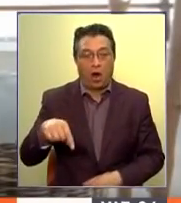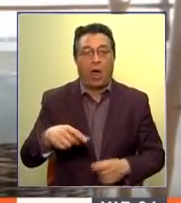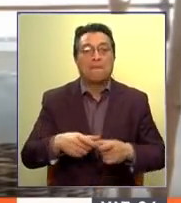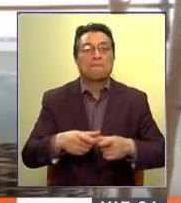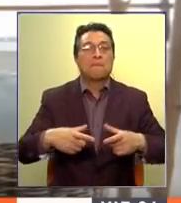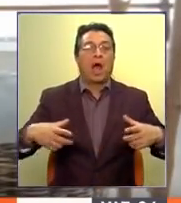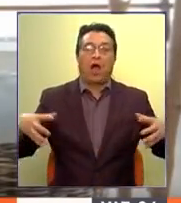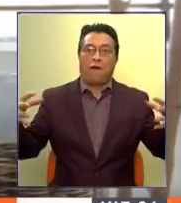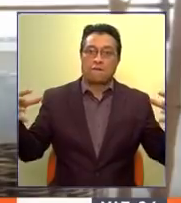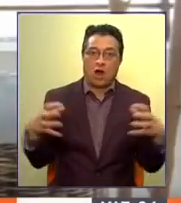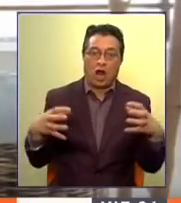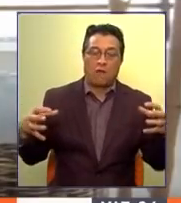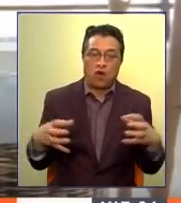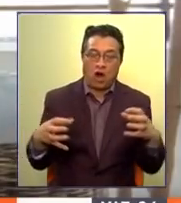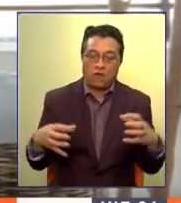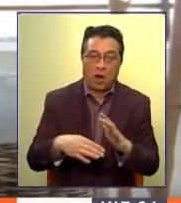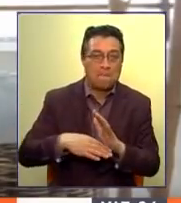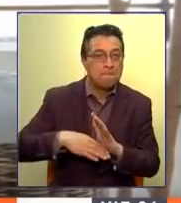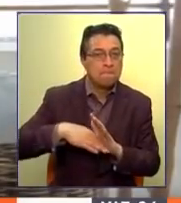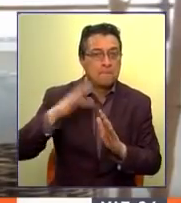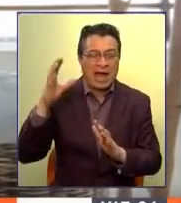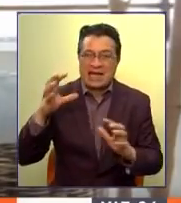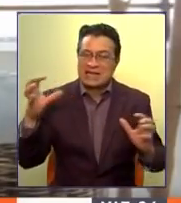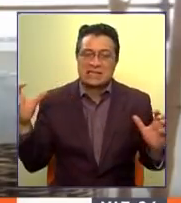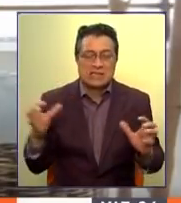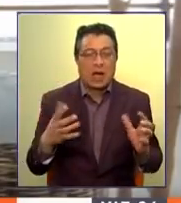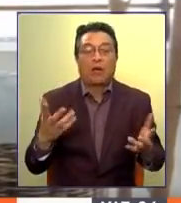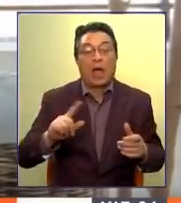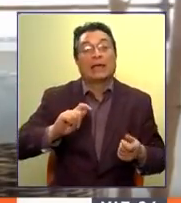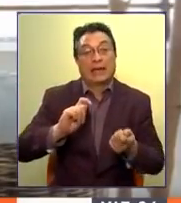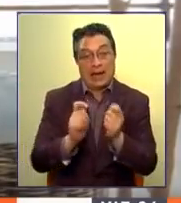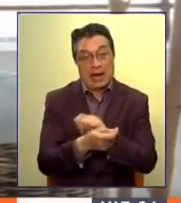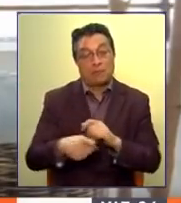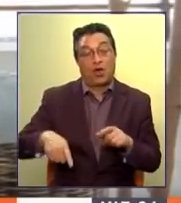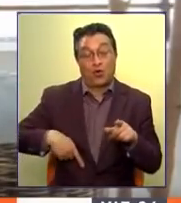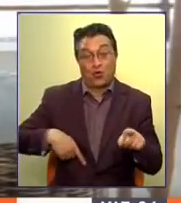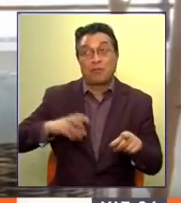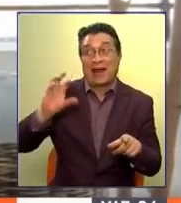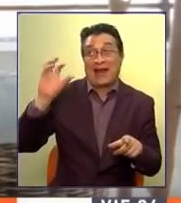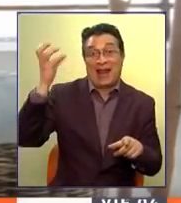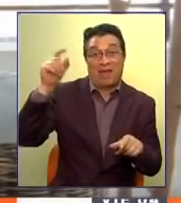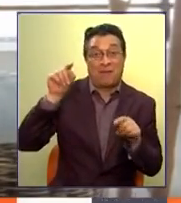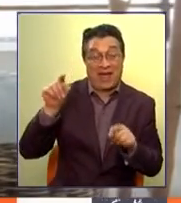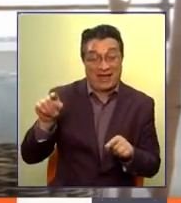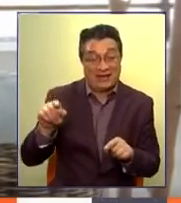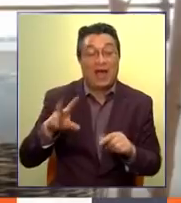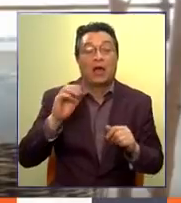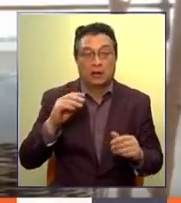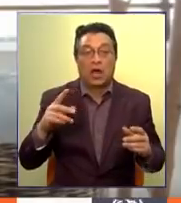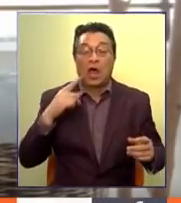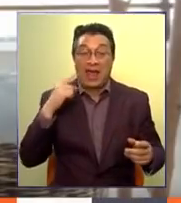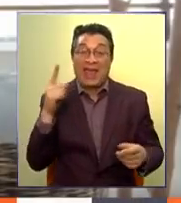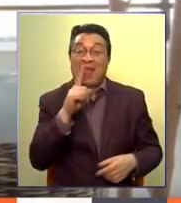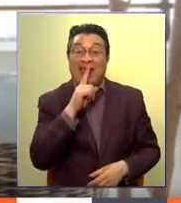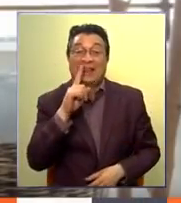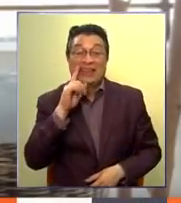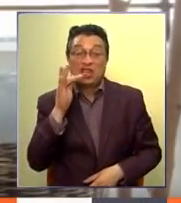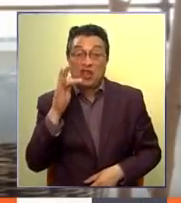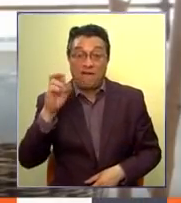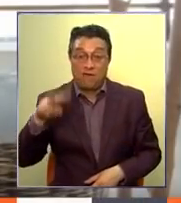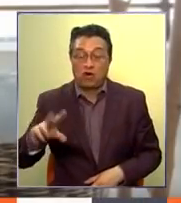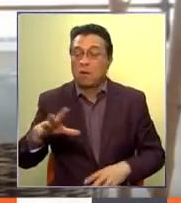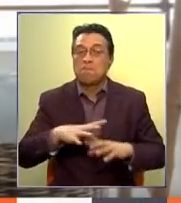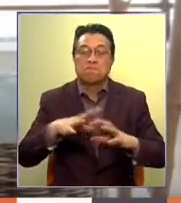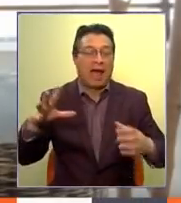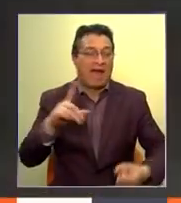están alcanzando una mayor violencia, producto también del cambio climático. De hecho, este tifón está, al menos hasta ahora, siendo el más